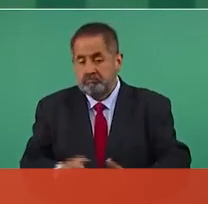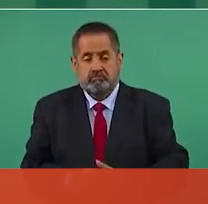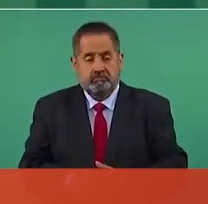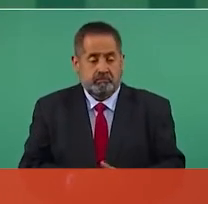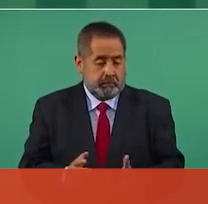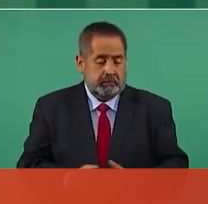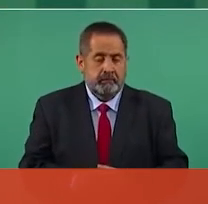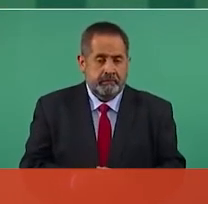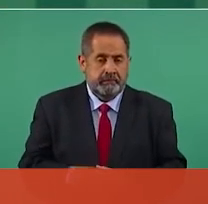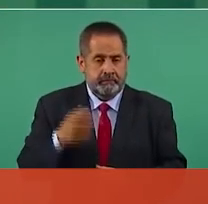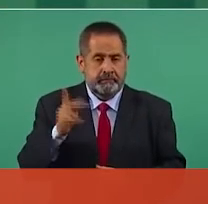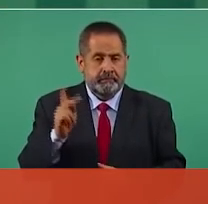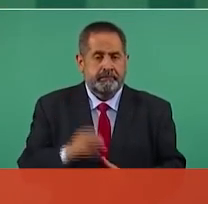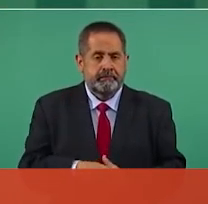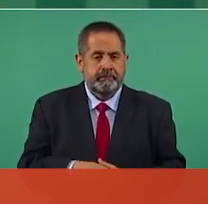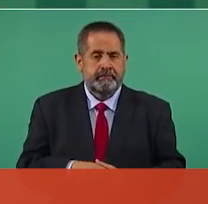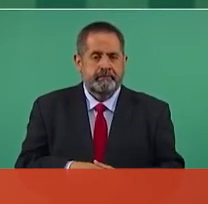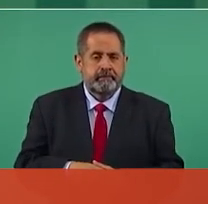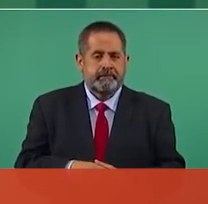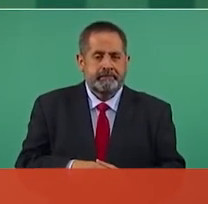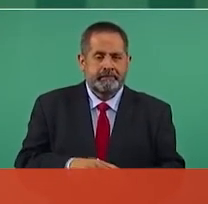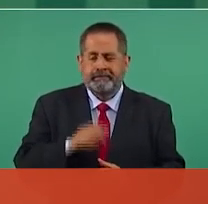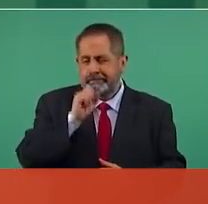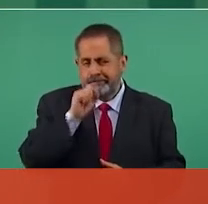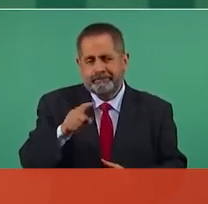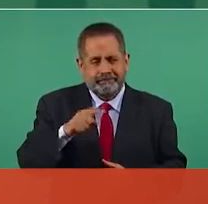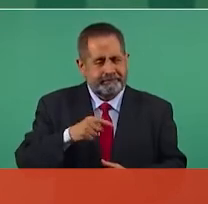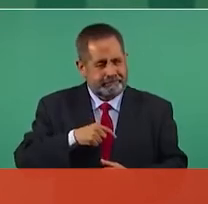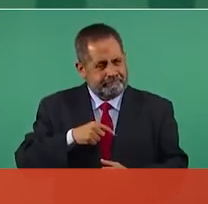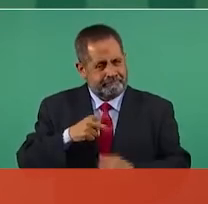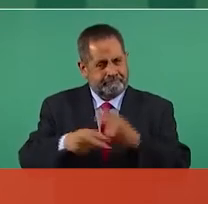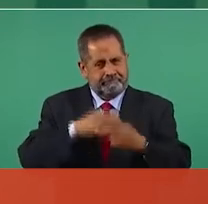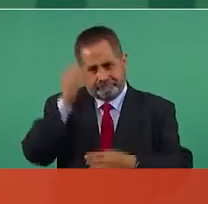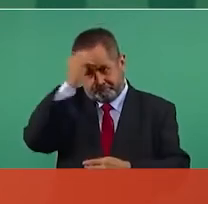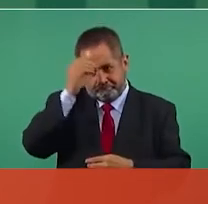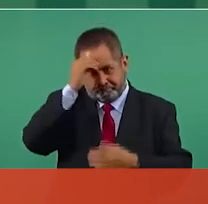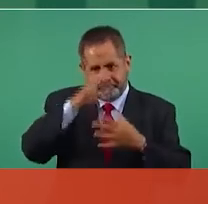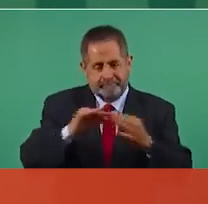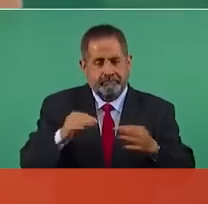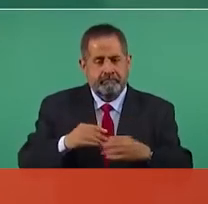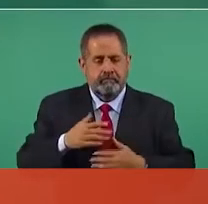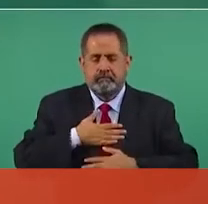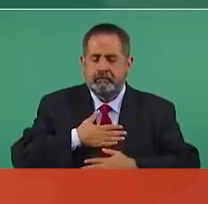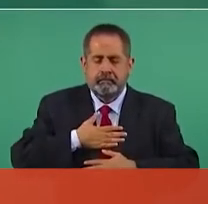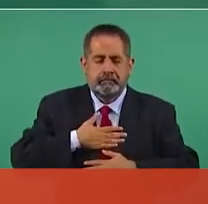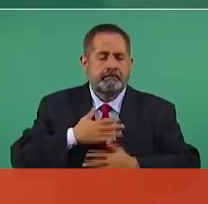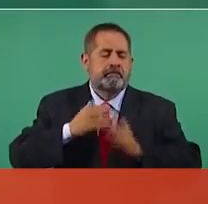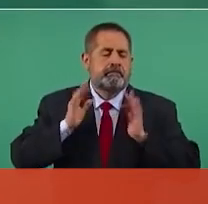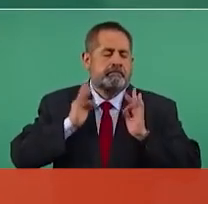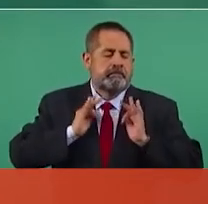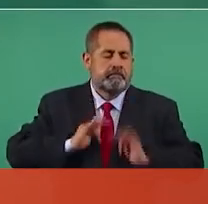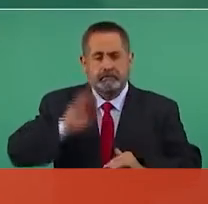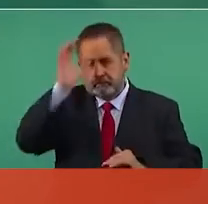Pero, ¿por qué también tengo que opinar? Porque me quedo con mi conciencia tranquila.